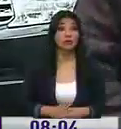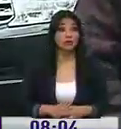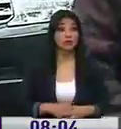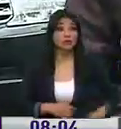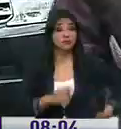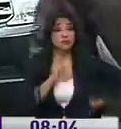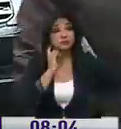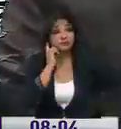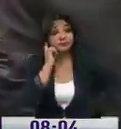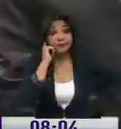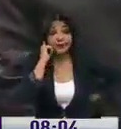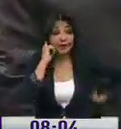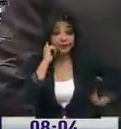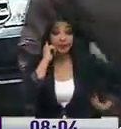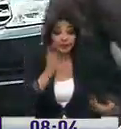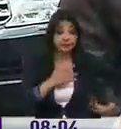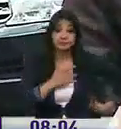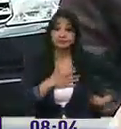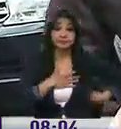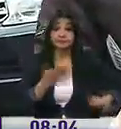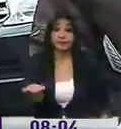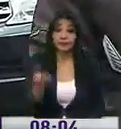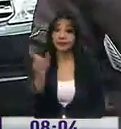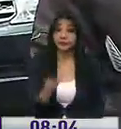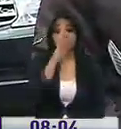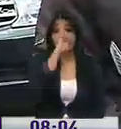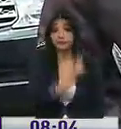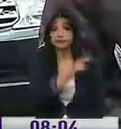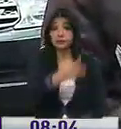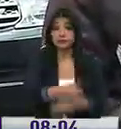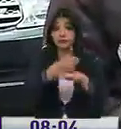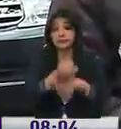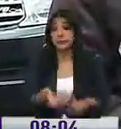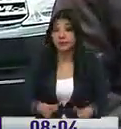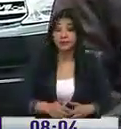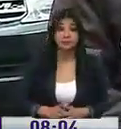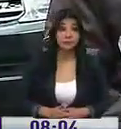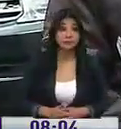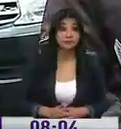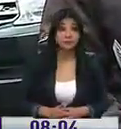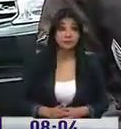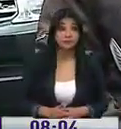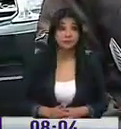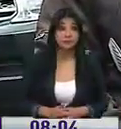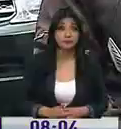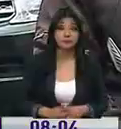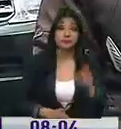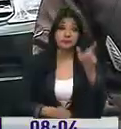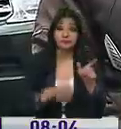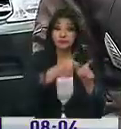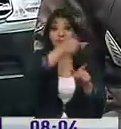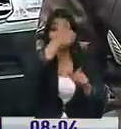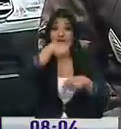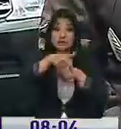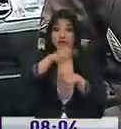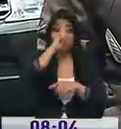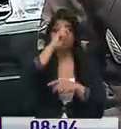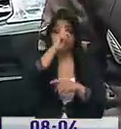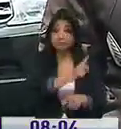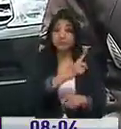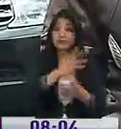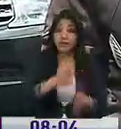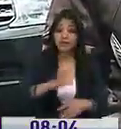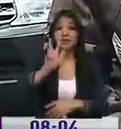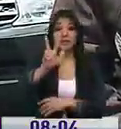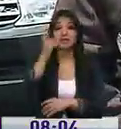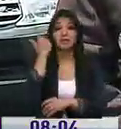tema lamentable, ¿no? Depende de, bueno, faltar de obra al agente civil de tránsito son 3 días de prisión y si